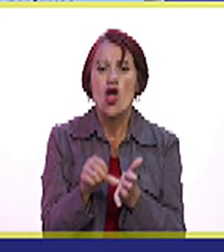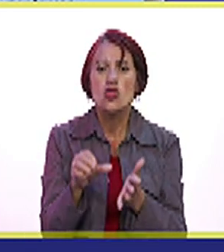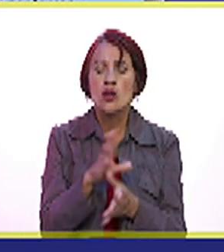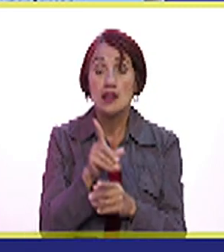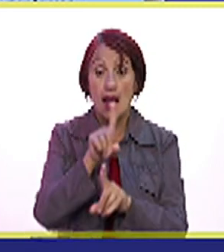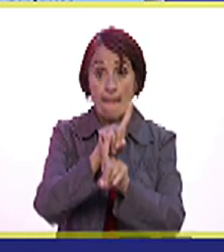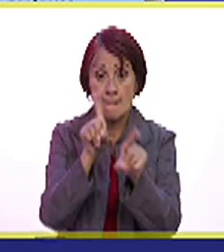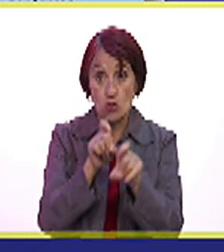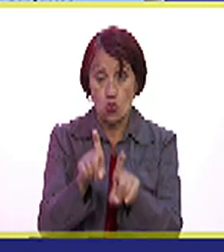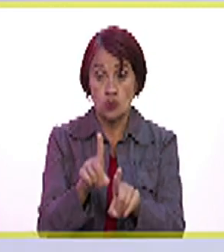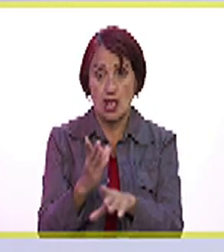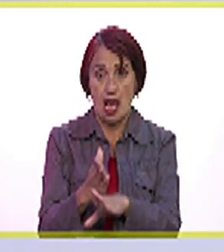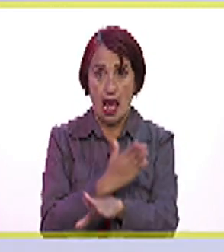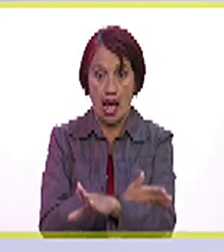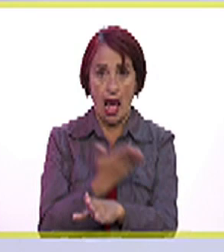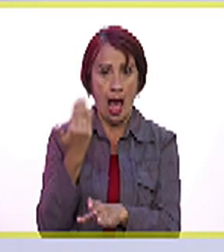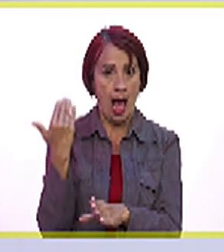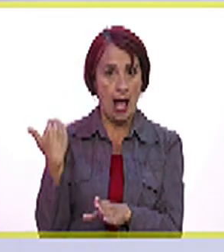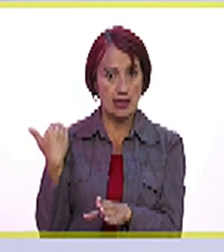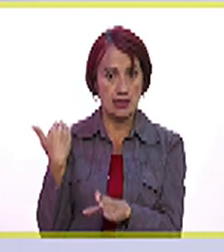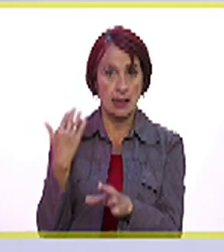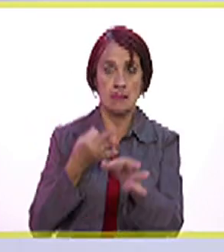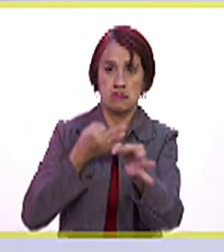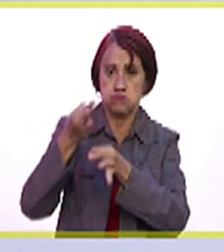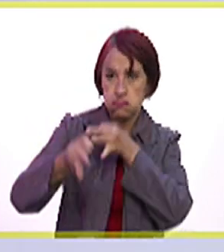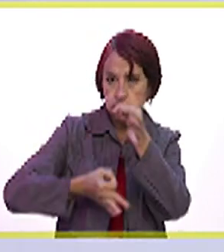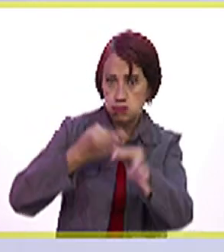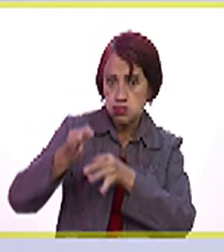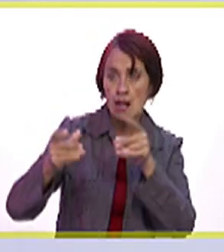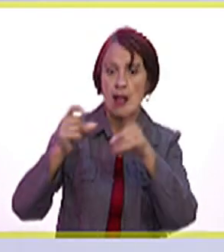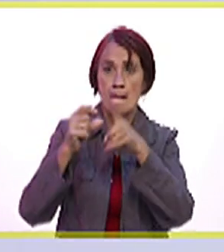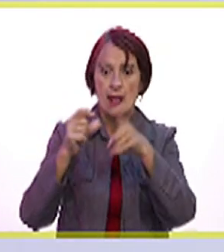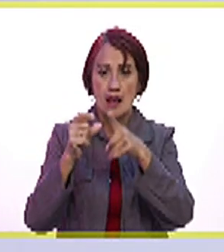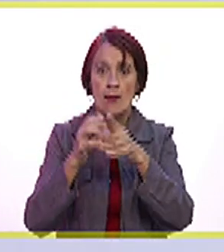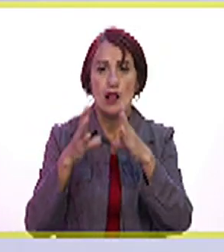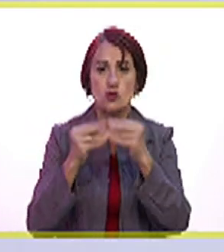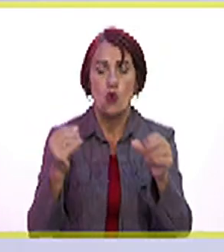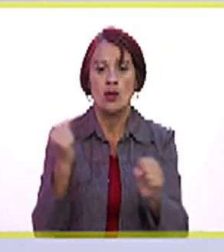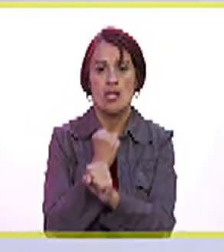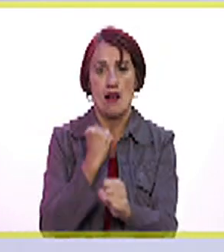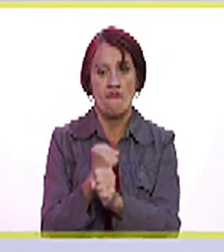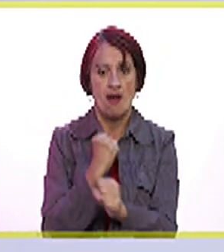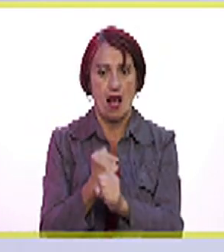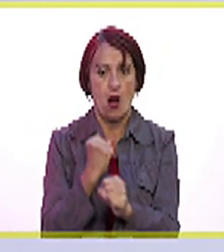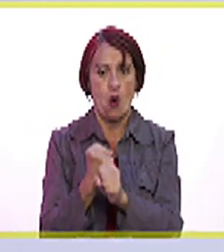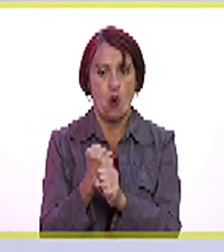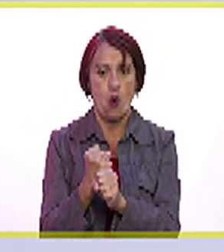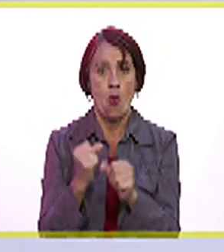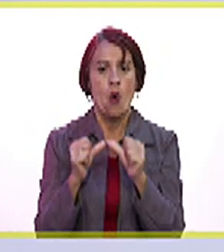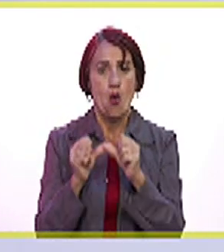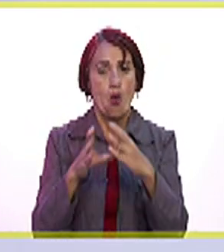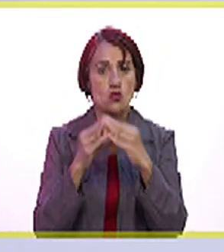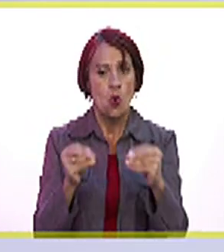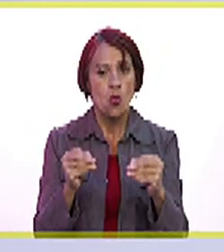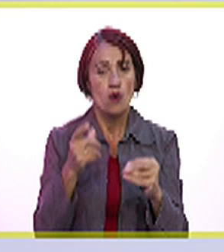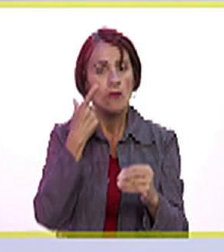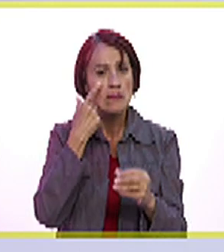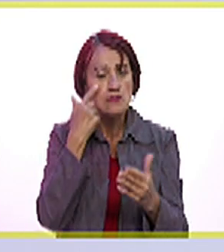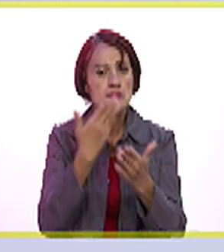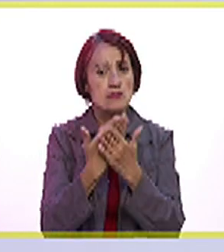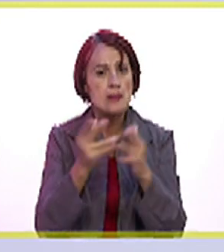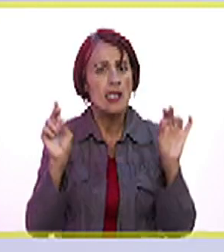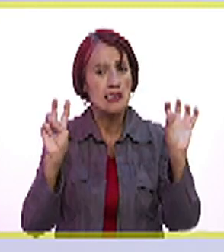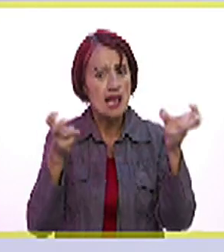pregunta que vimos anteriormente cuando vimos las preposiciones y las palabras con respecto a lo que es trabajo. ¿Okay? Entonces, continuación también de esa parte, fíjense cómo un tema